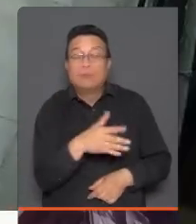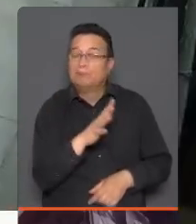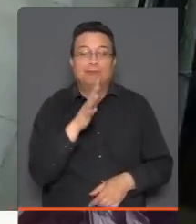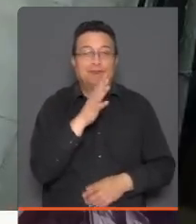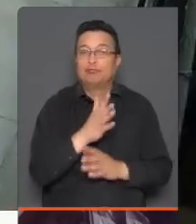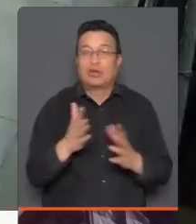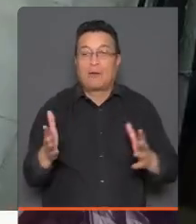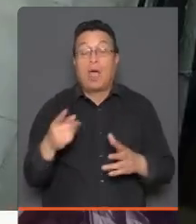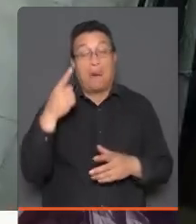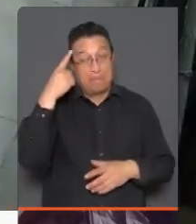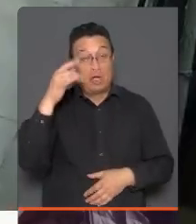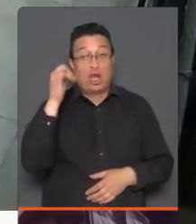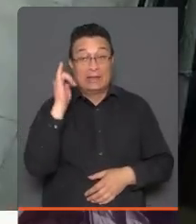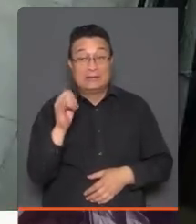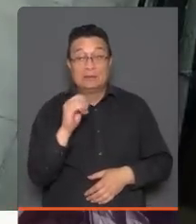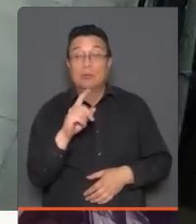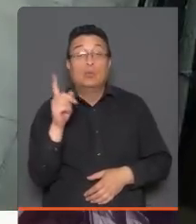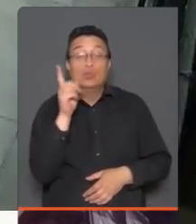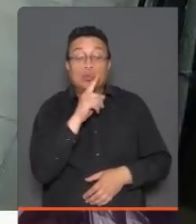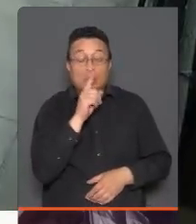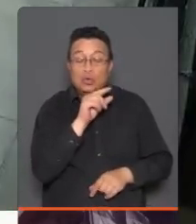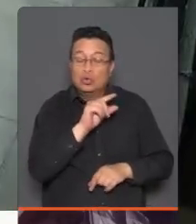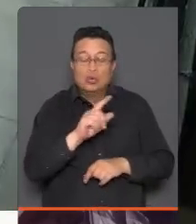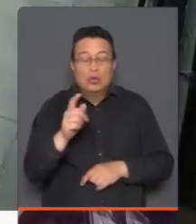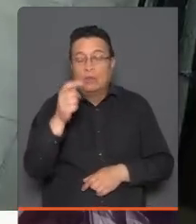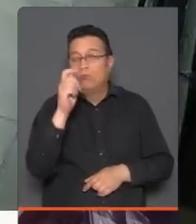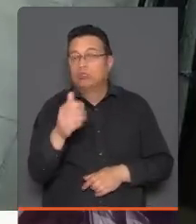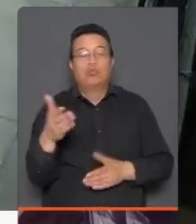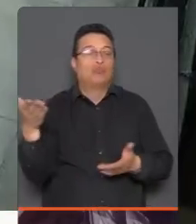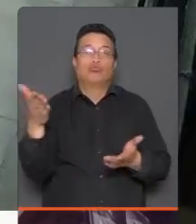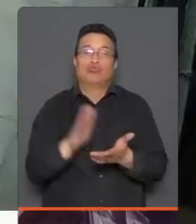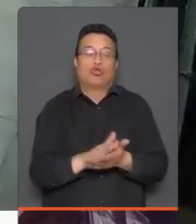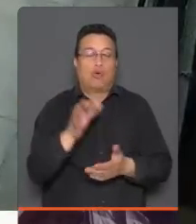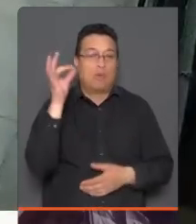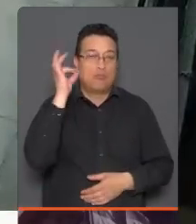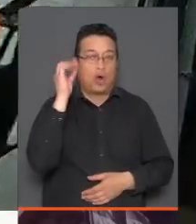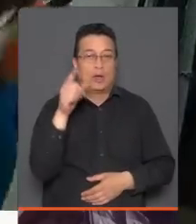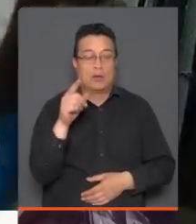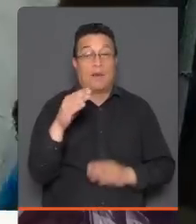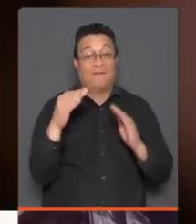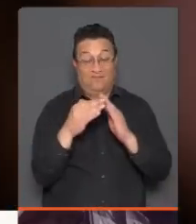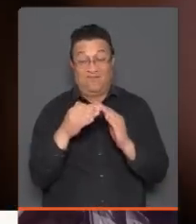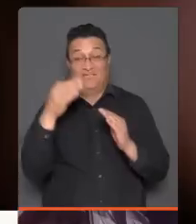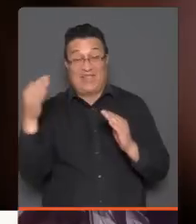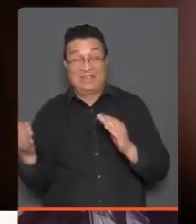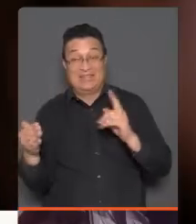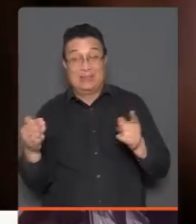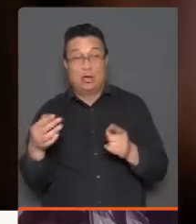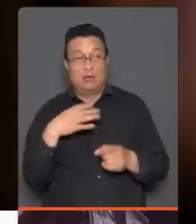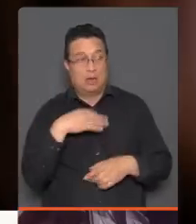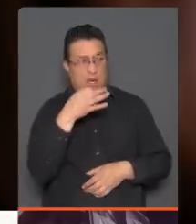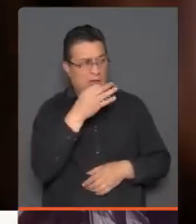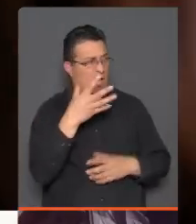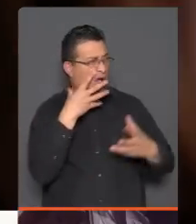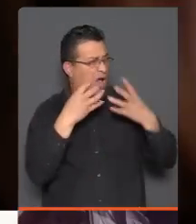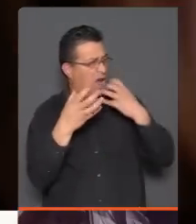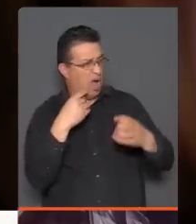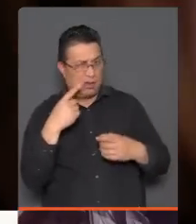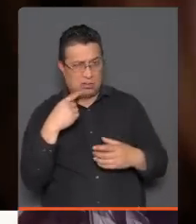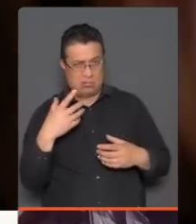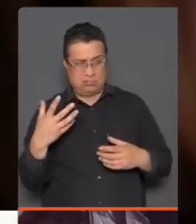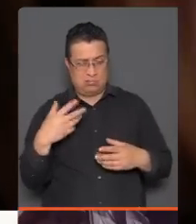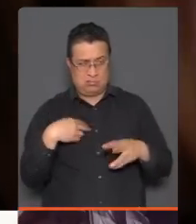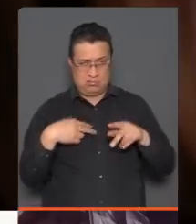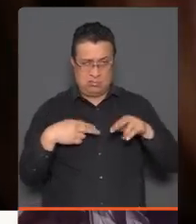está claro es que fueron los últimos minutos de Leslie con vida. Un vecino del sector, alertado por los gritos, llegó hasta el